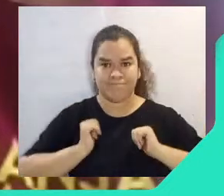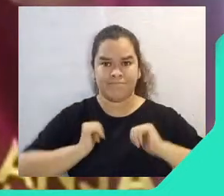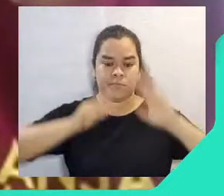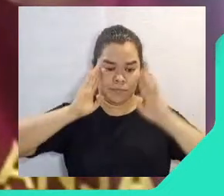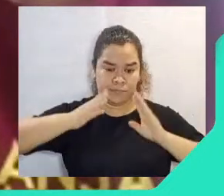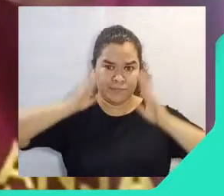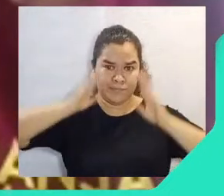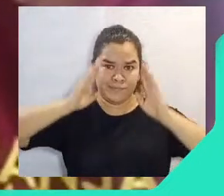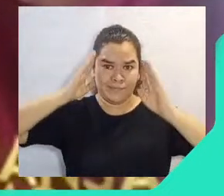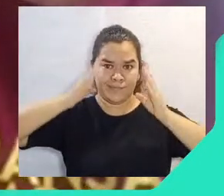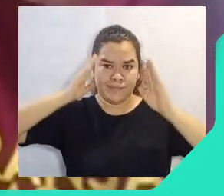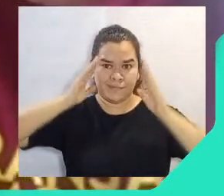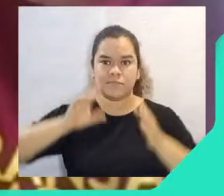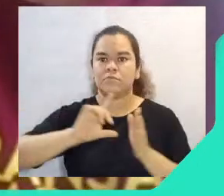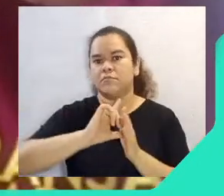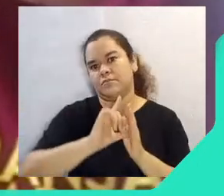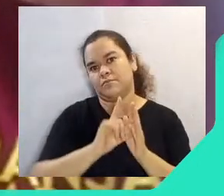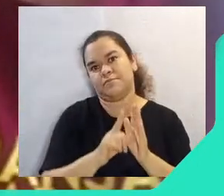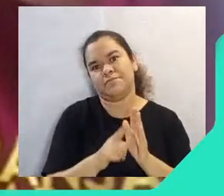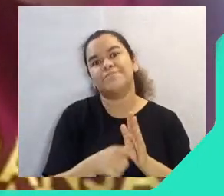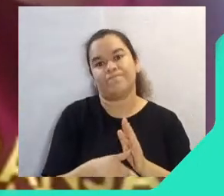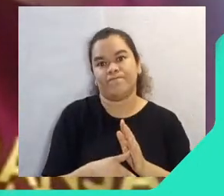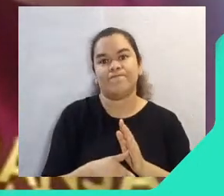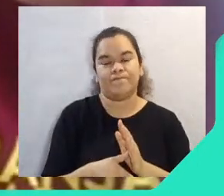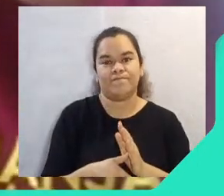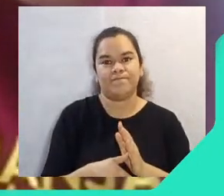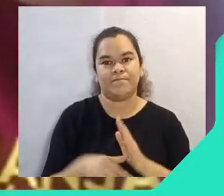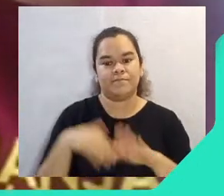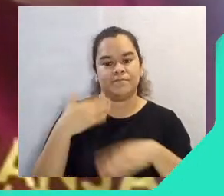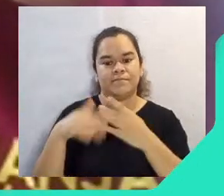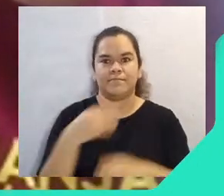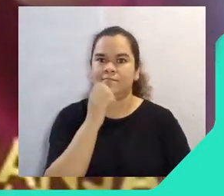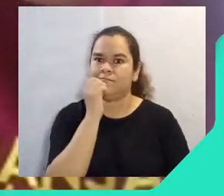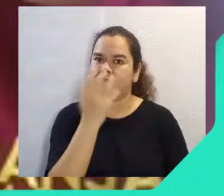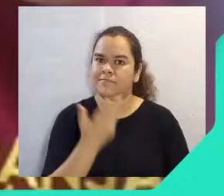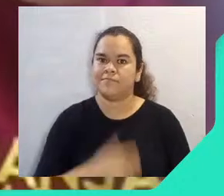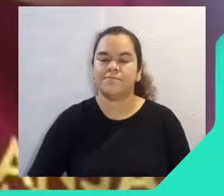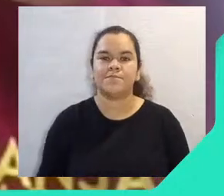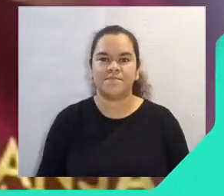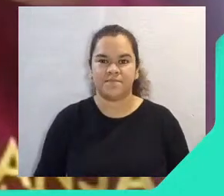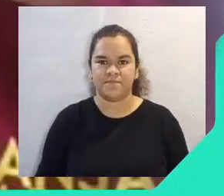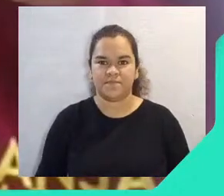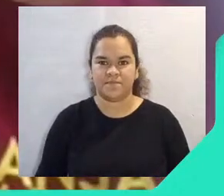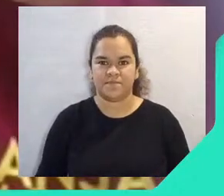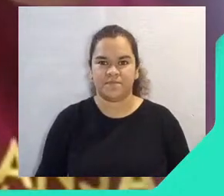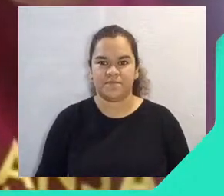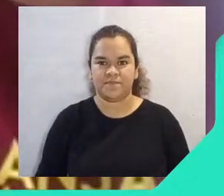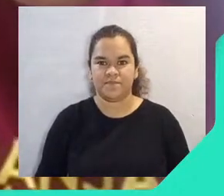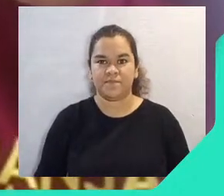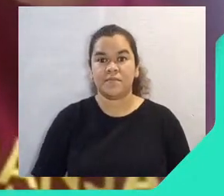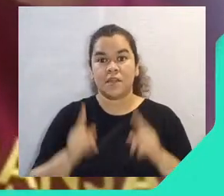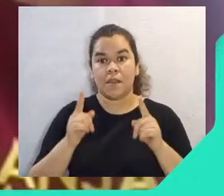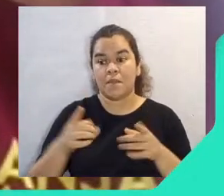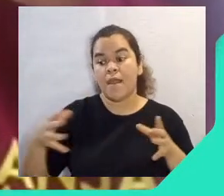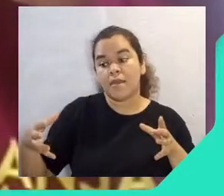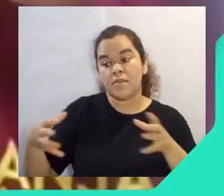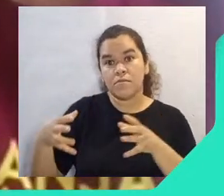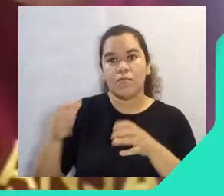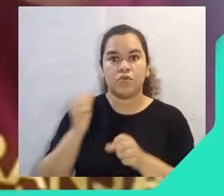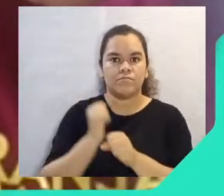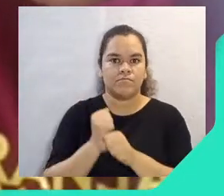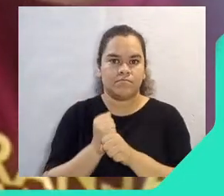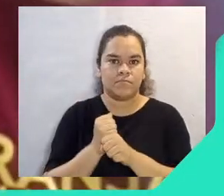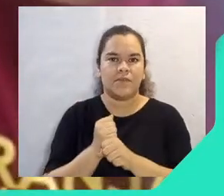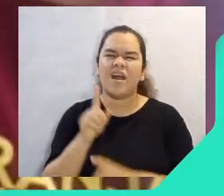se sale adelante, ¿sí? Además, bueno, tienen que aprender a trabajar en equipo. Yo sé que a veces van a sentir